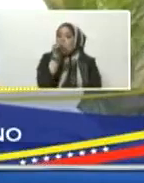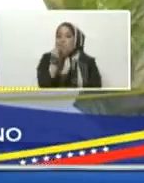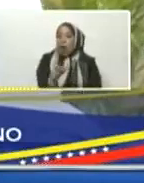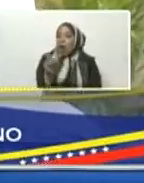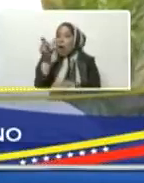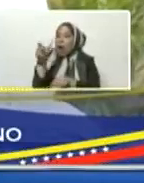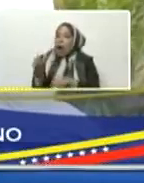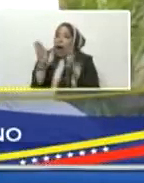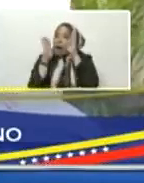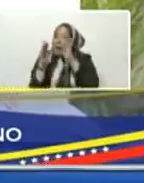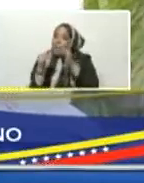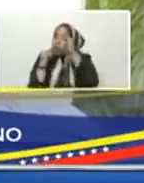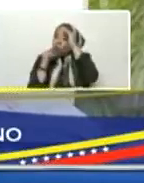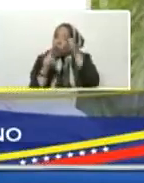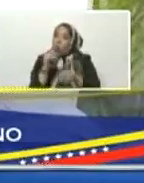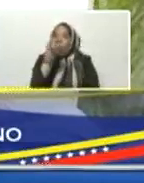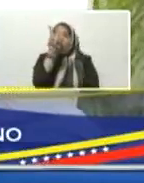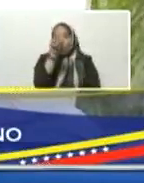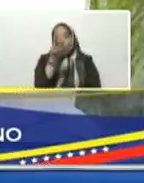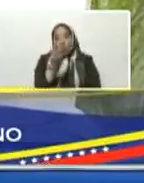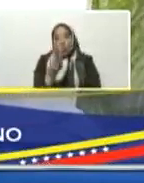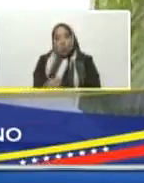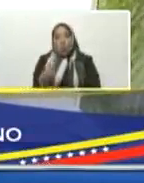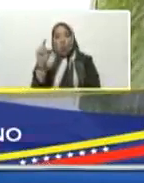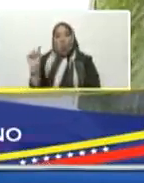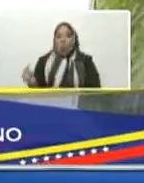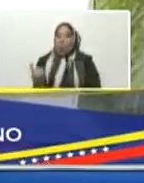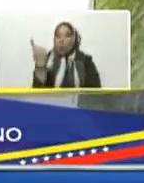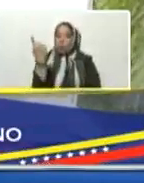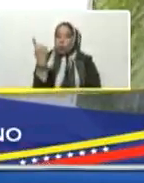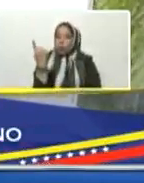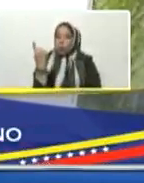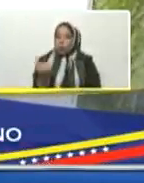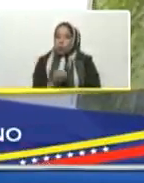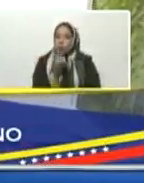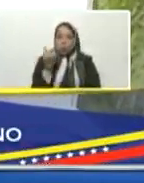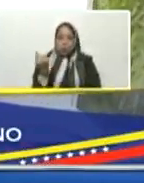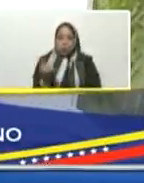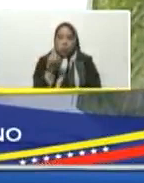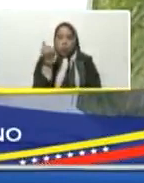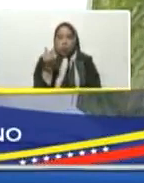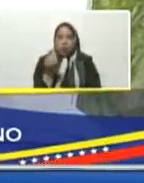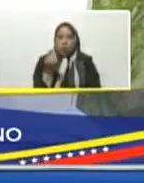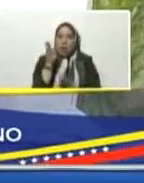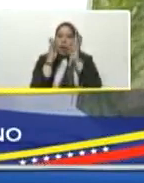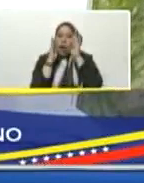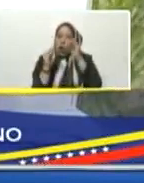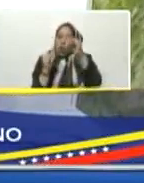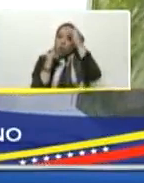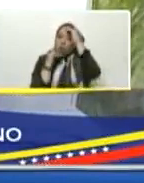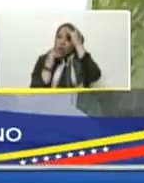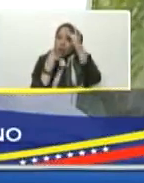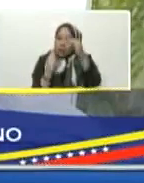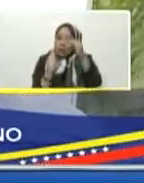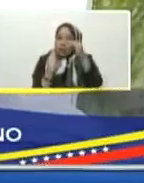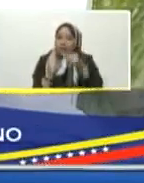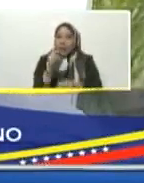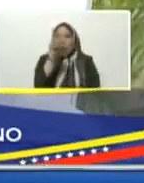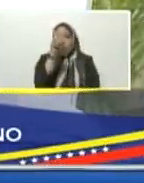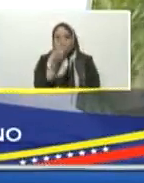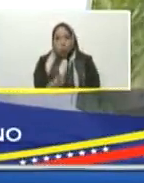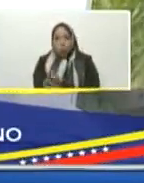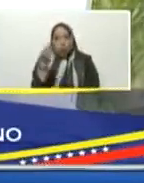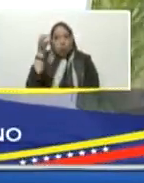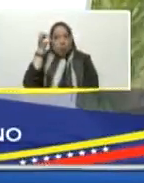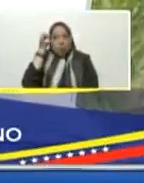atender, creo que estamos dejando uno solo, presidente, una sola cita diaria que la va a